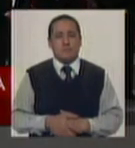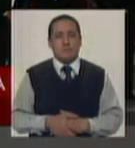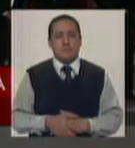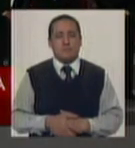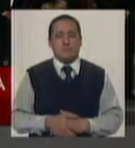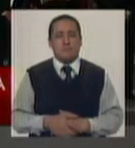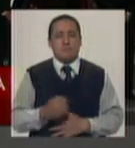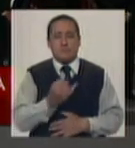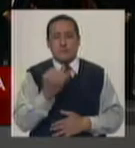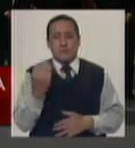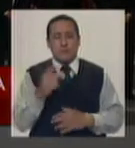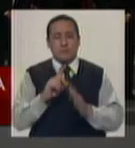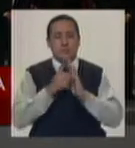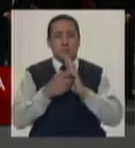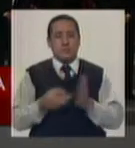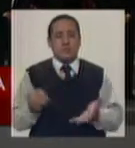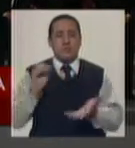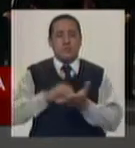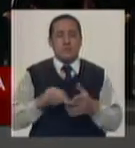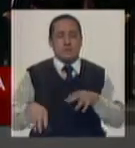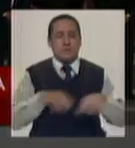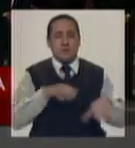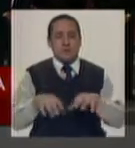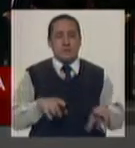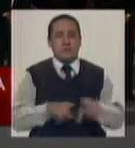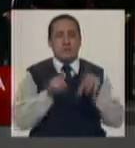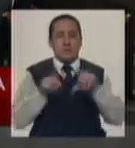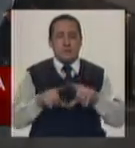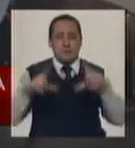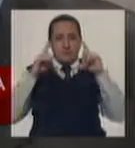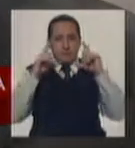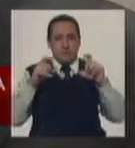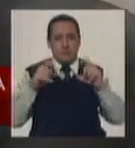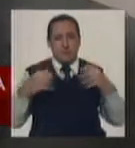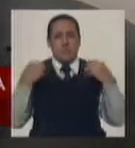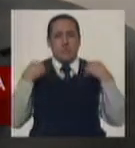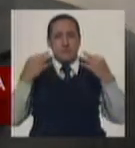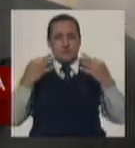En unos minutos más se va a realizar la foto oficial